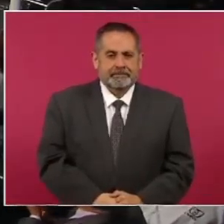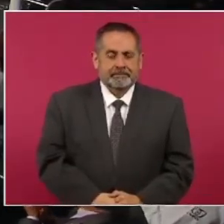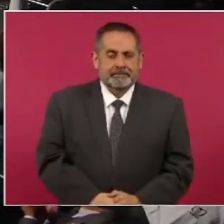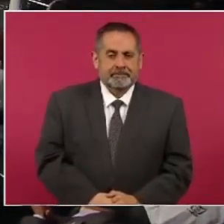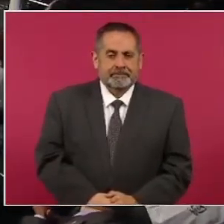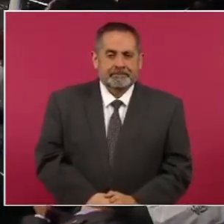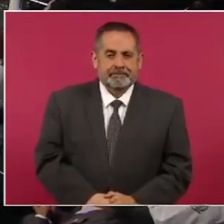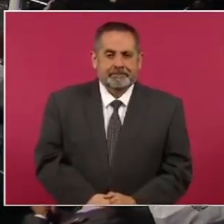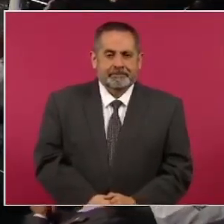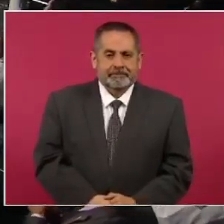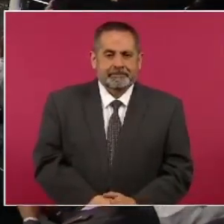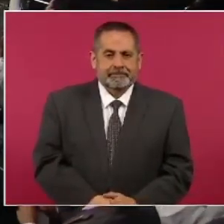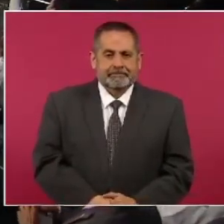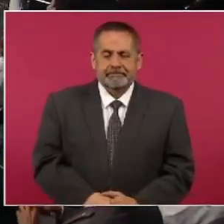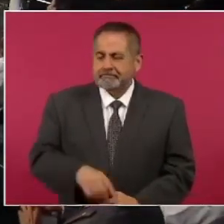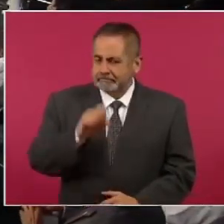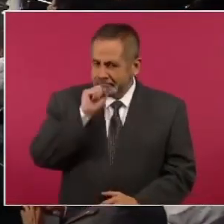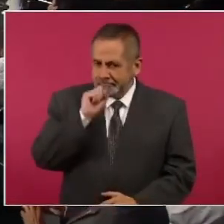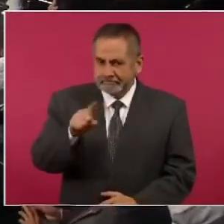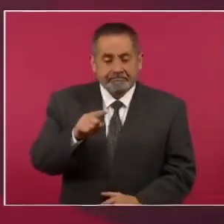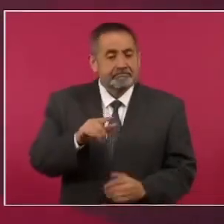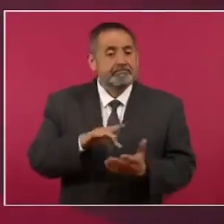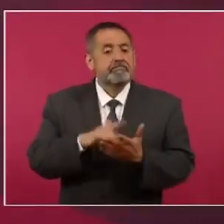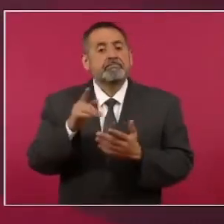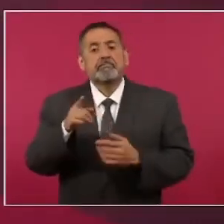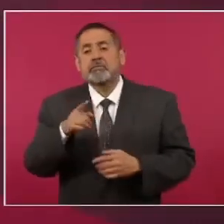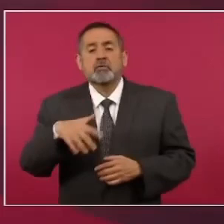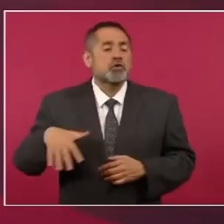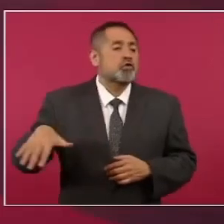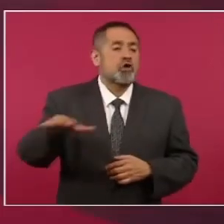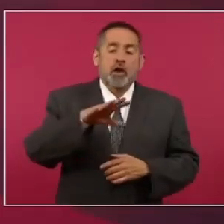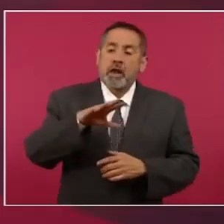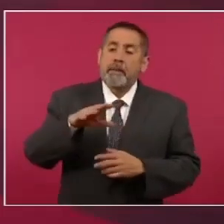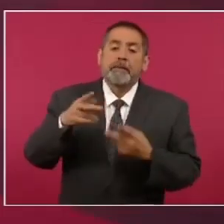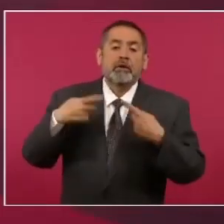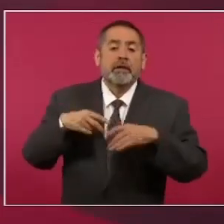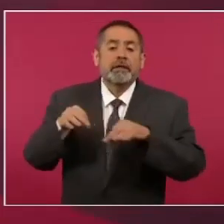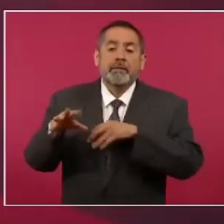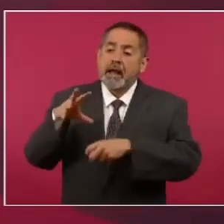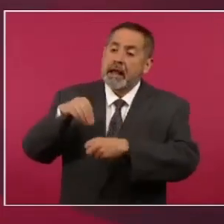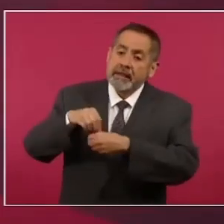agradecer a todos los trabajadores del IMSS.